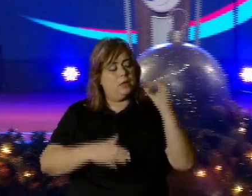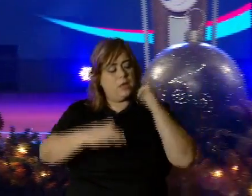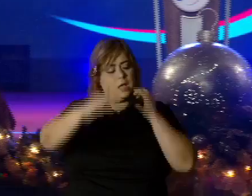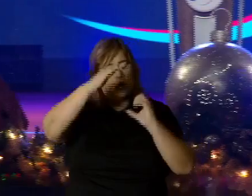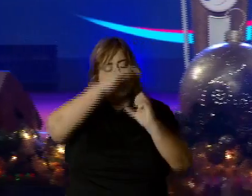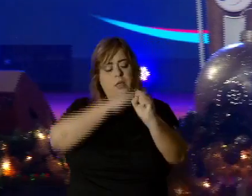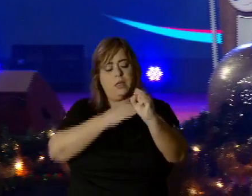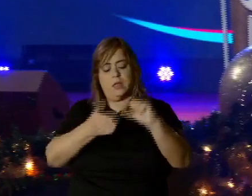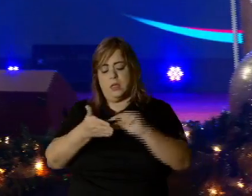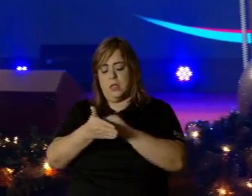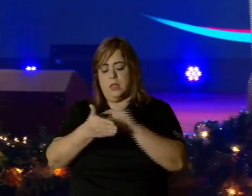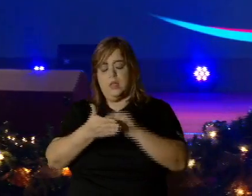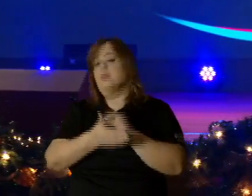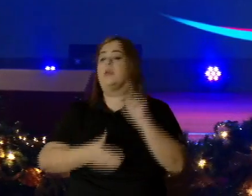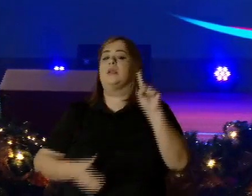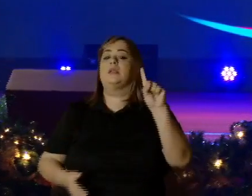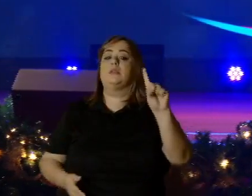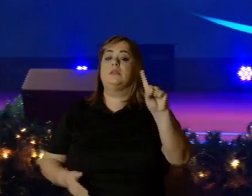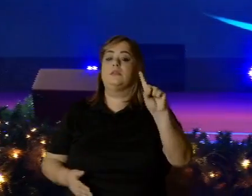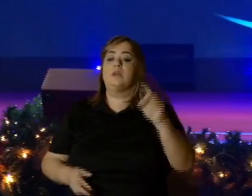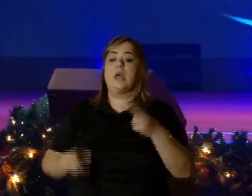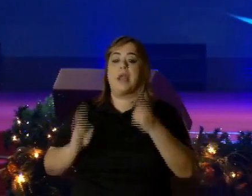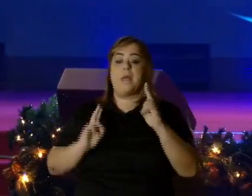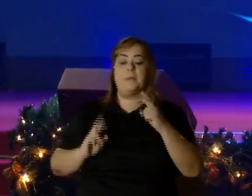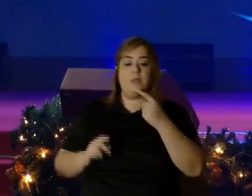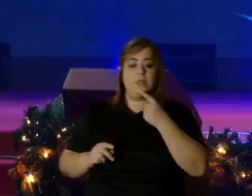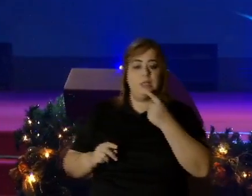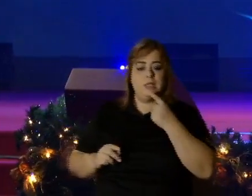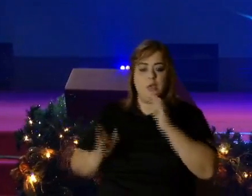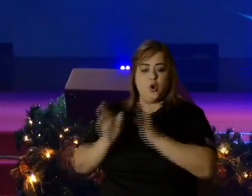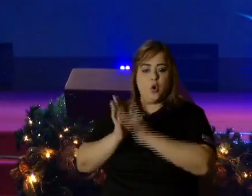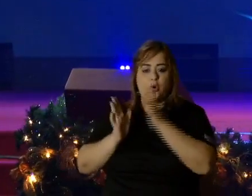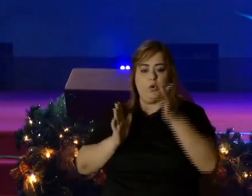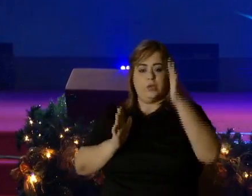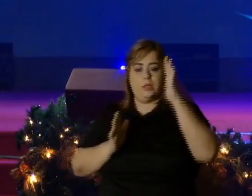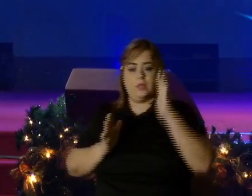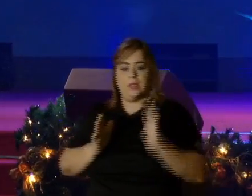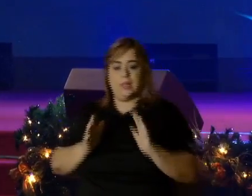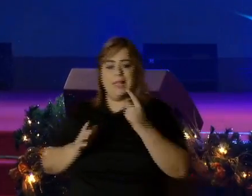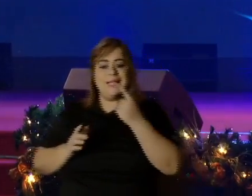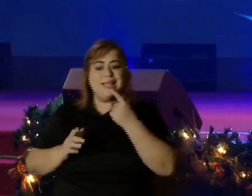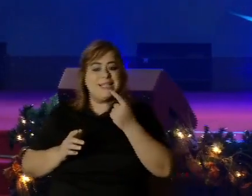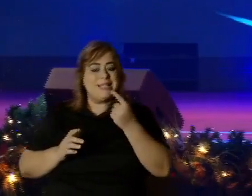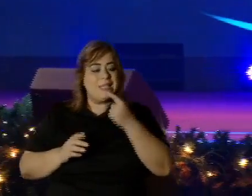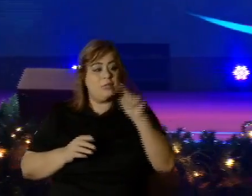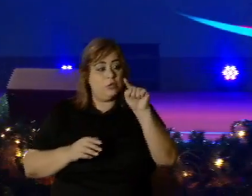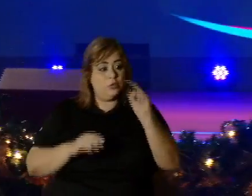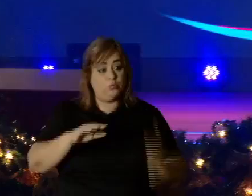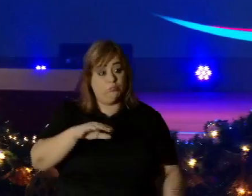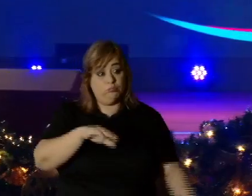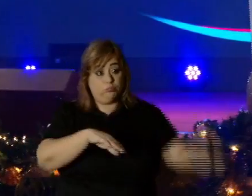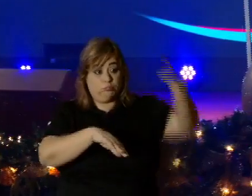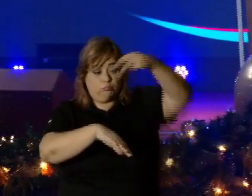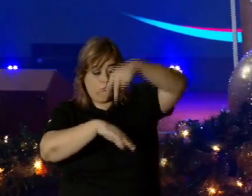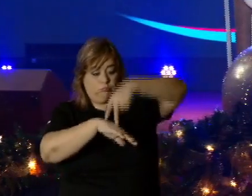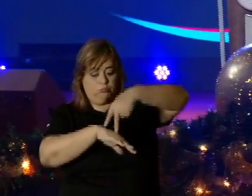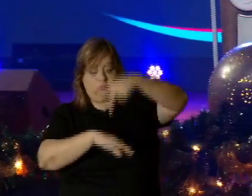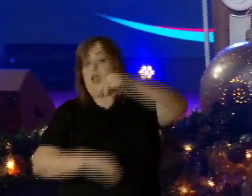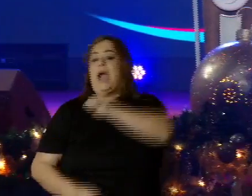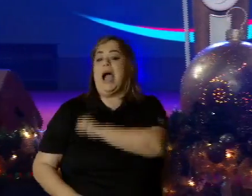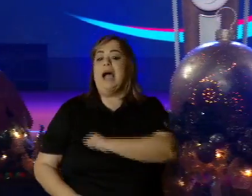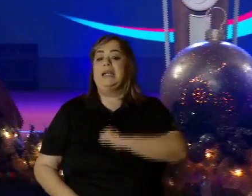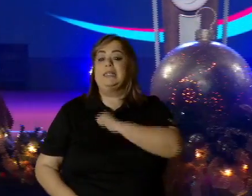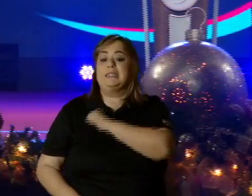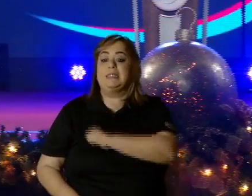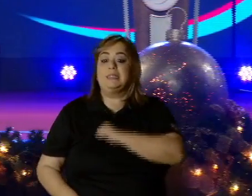1. Amén, póngamelo por ahí rapidito. Oh gloria a Dios, levántate y resplandece. Es una actitud que tú vas